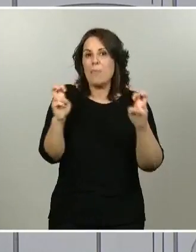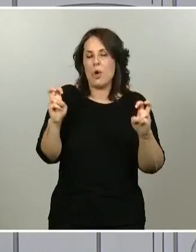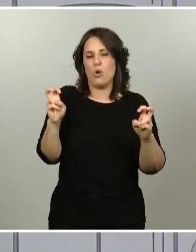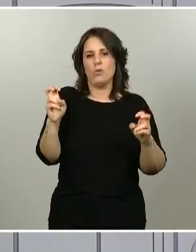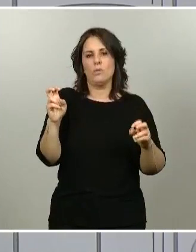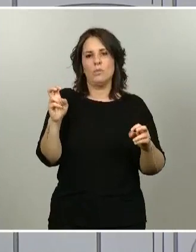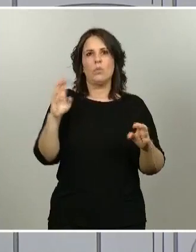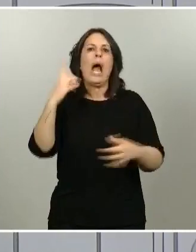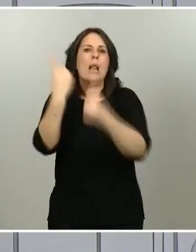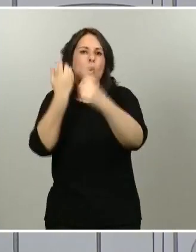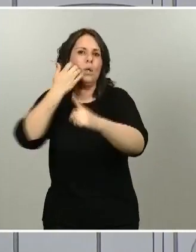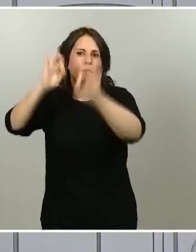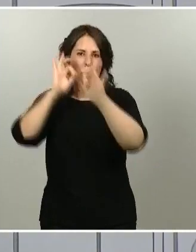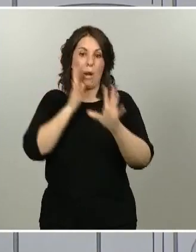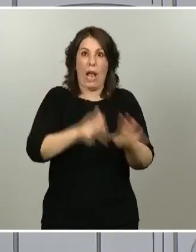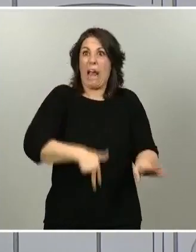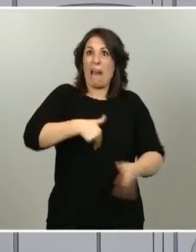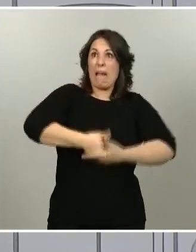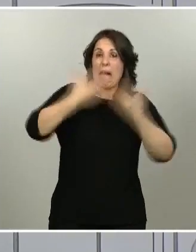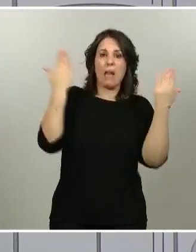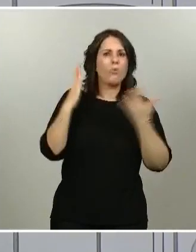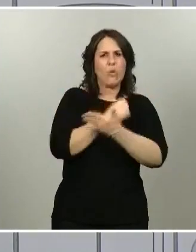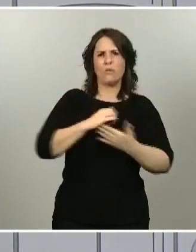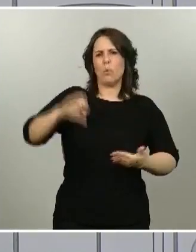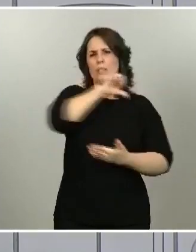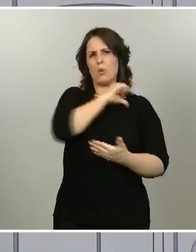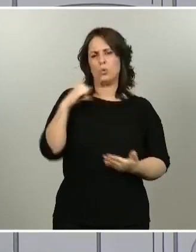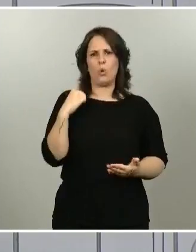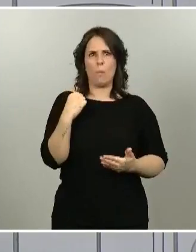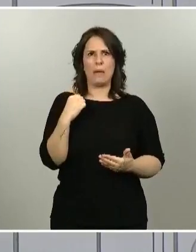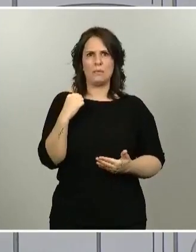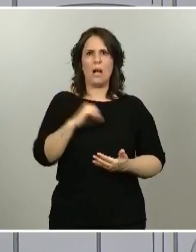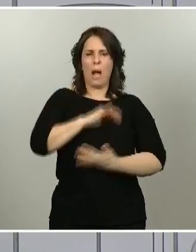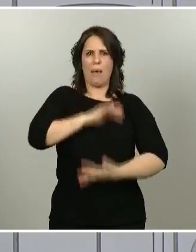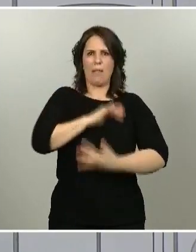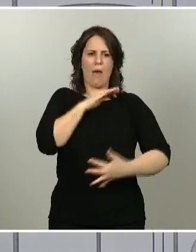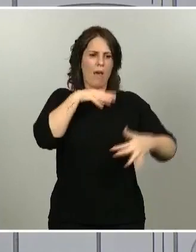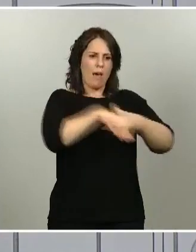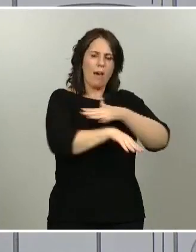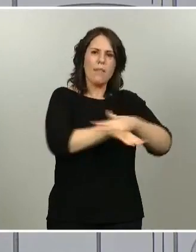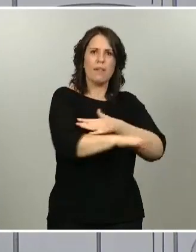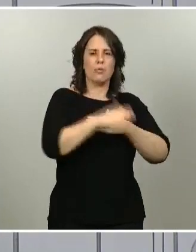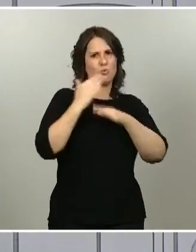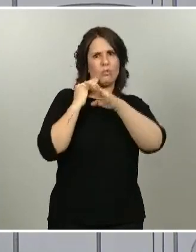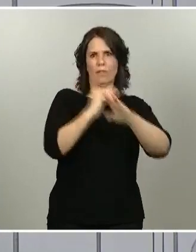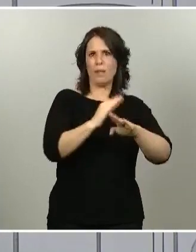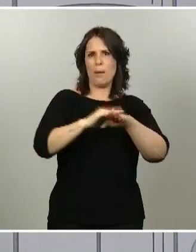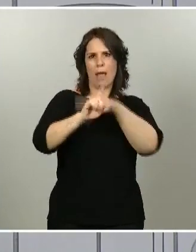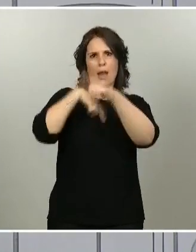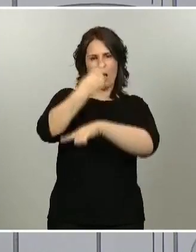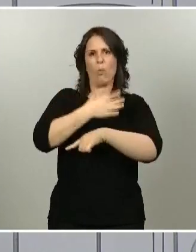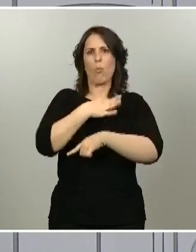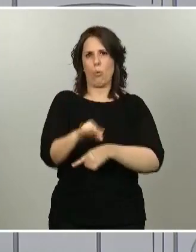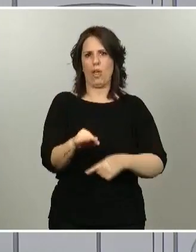en principio todas las comunidades tienen una capacidad de almacenamiento, de reserva suficiente para pasar el